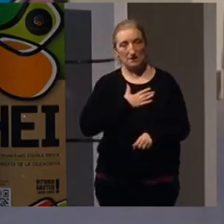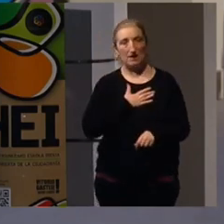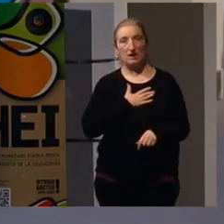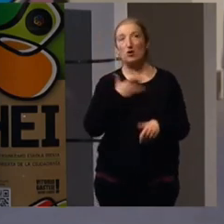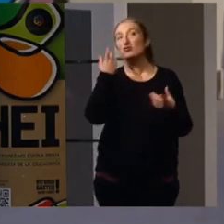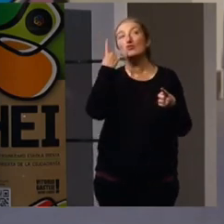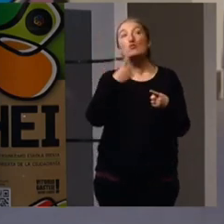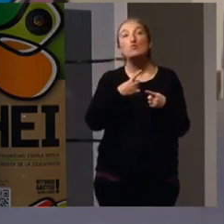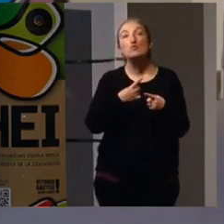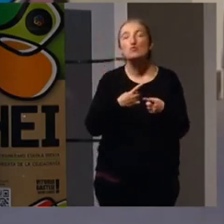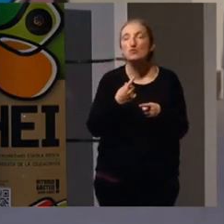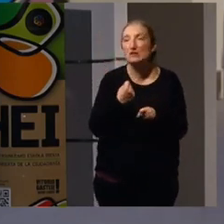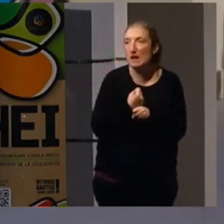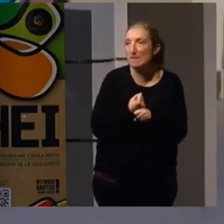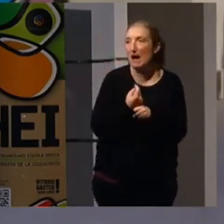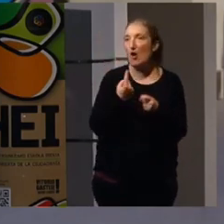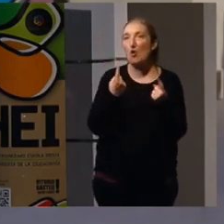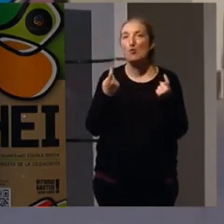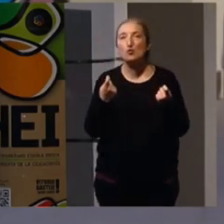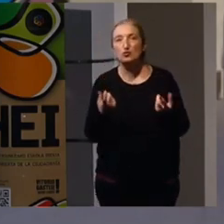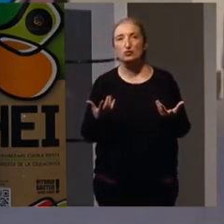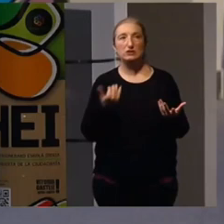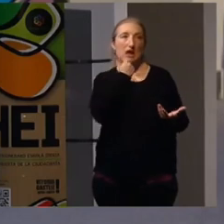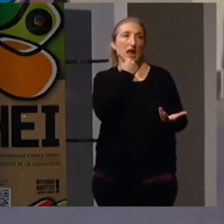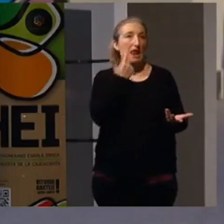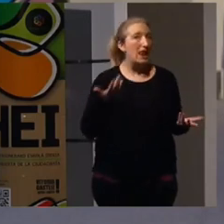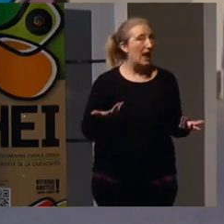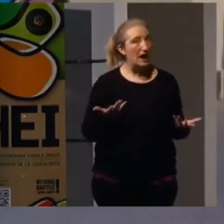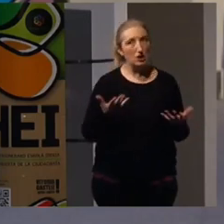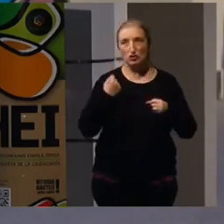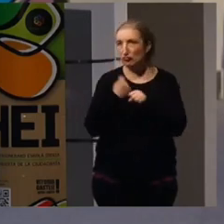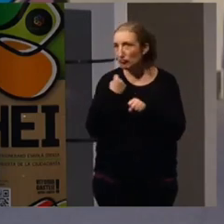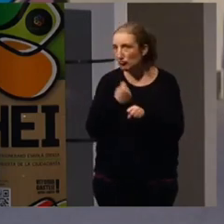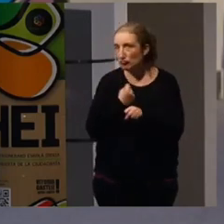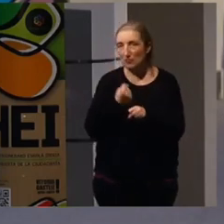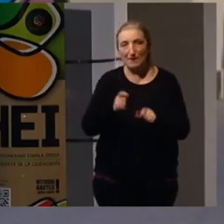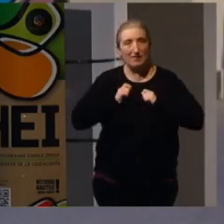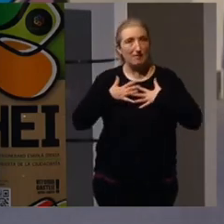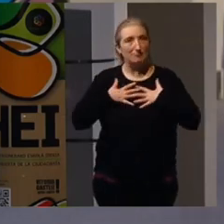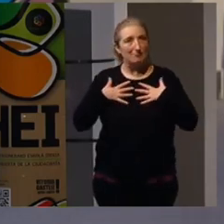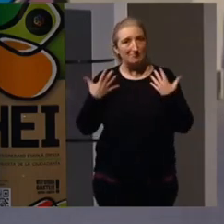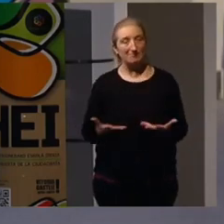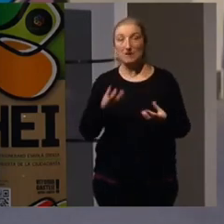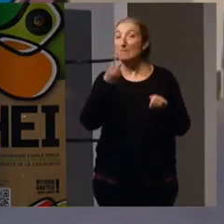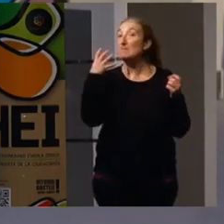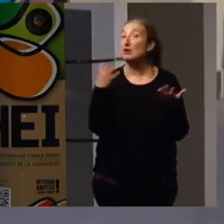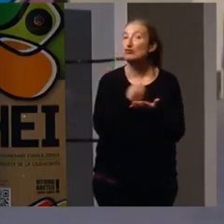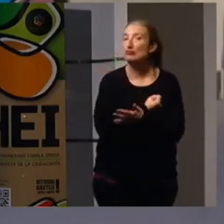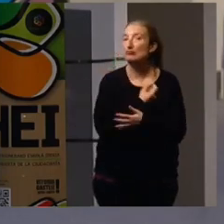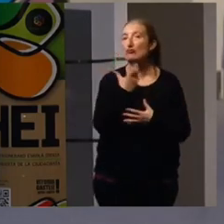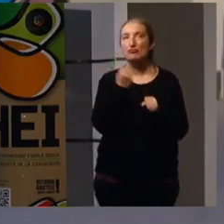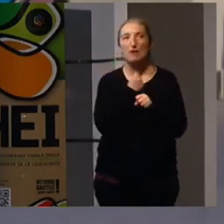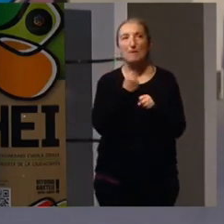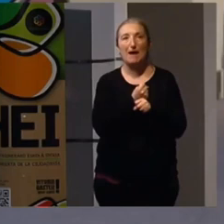a un trabajo al que le ve utilidad no quiera entregarme a él, ni muchísimo menos. Pero yo entiendo que la mujer